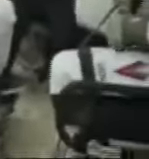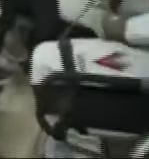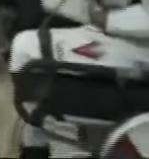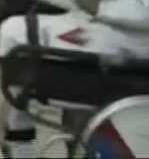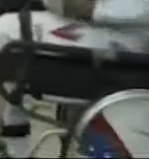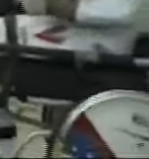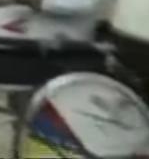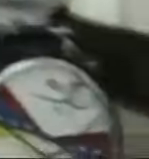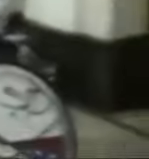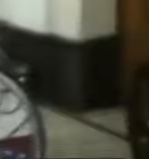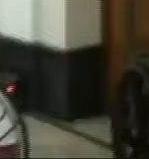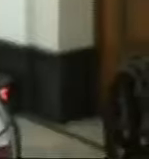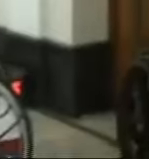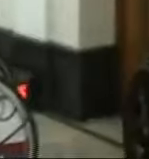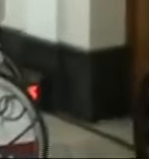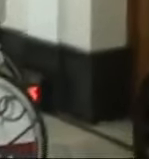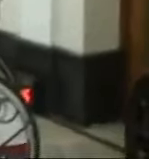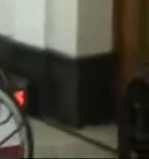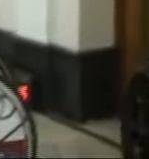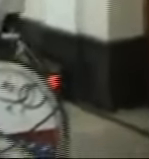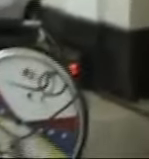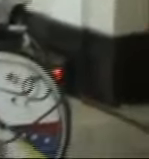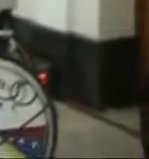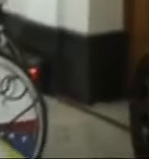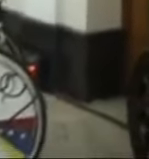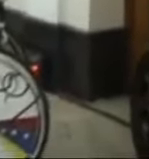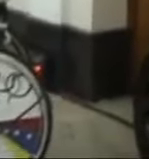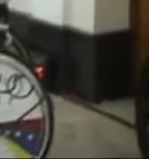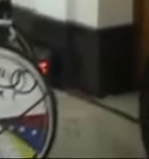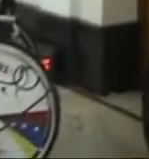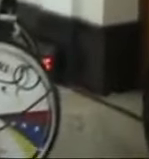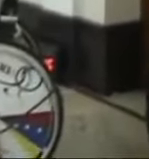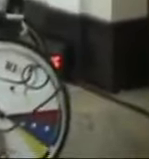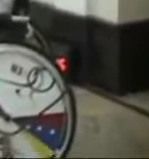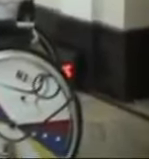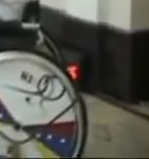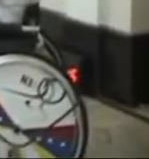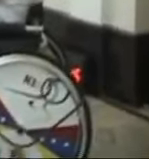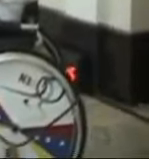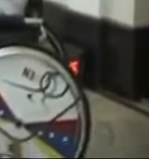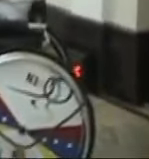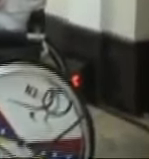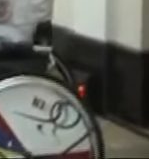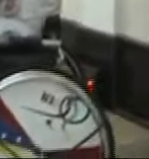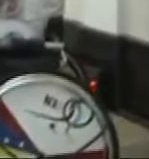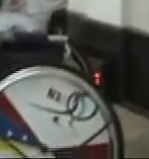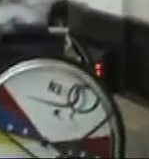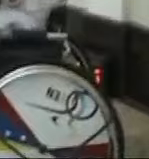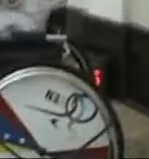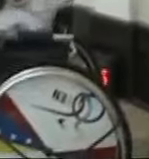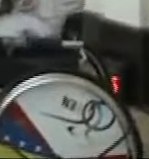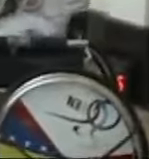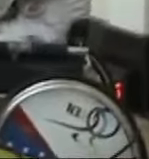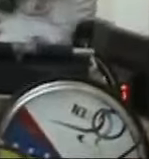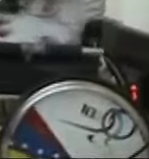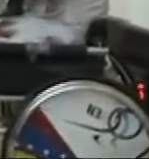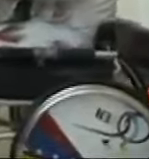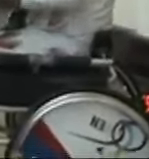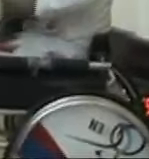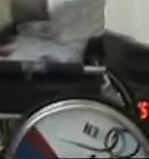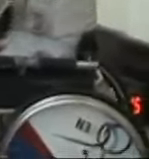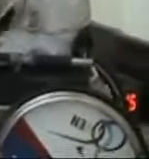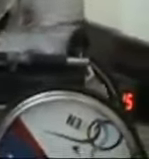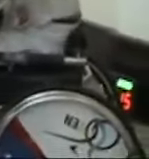se autoriza al ciudadano Nicolás Maduro Moros, presidente constitucional de la República Bolivariana